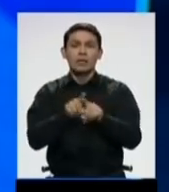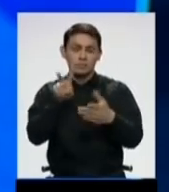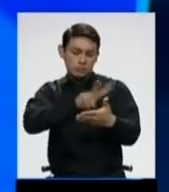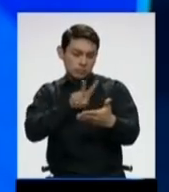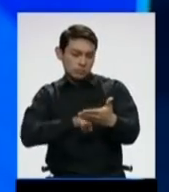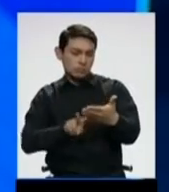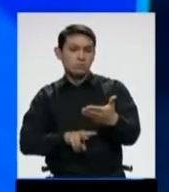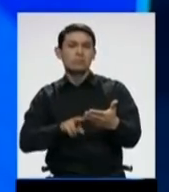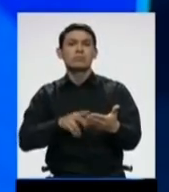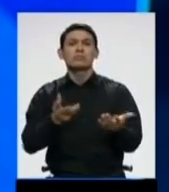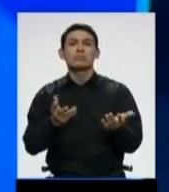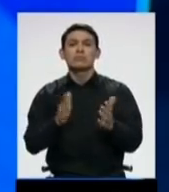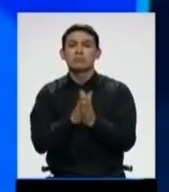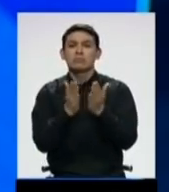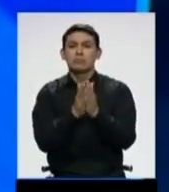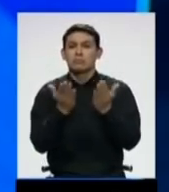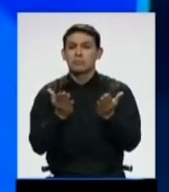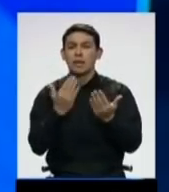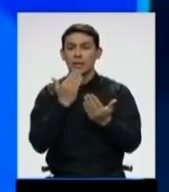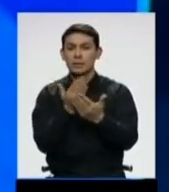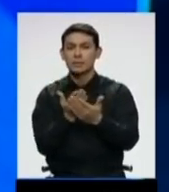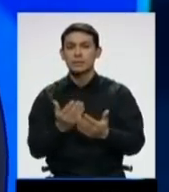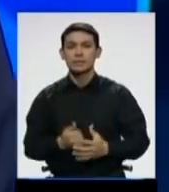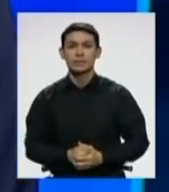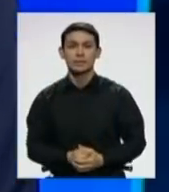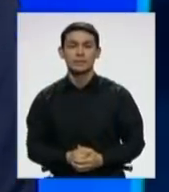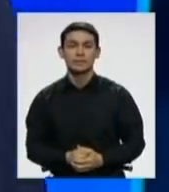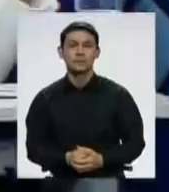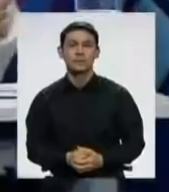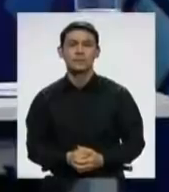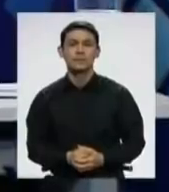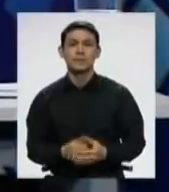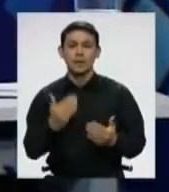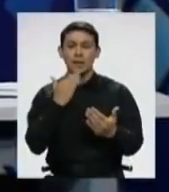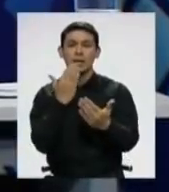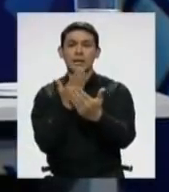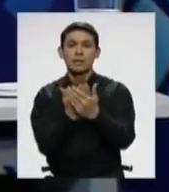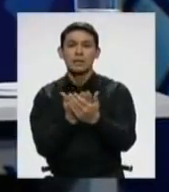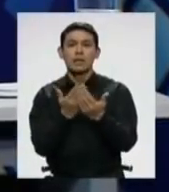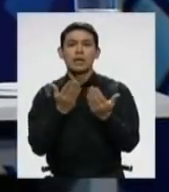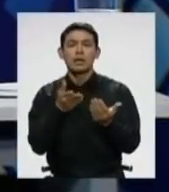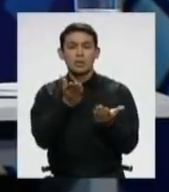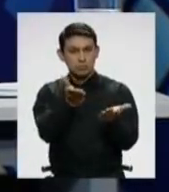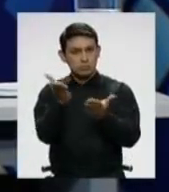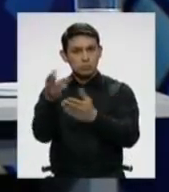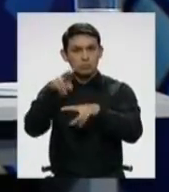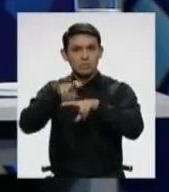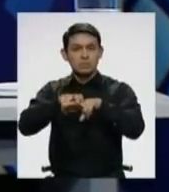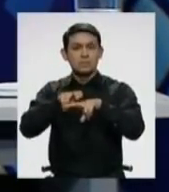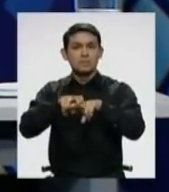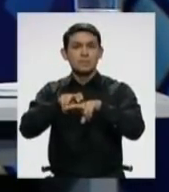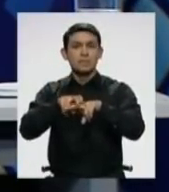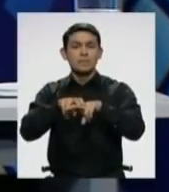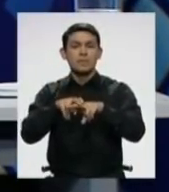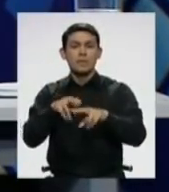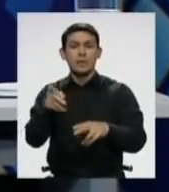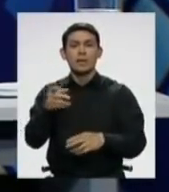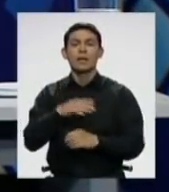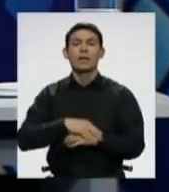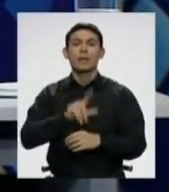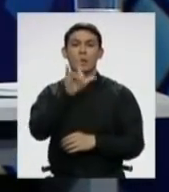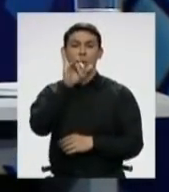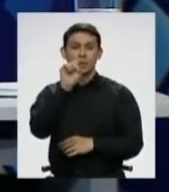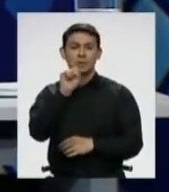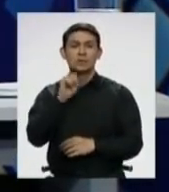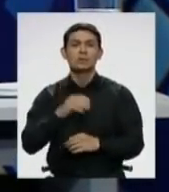diferentes cosas que nuestros literarios producen. Muchas gracias. Muchas gracias. Lo invitamos a volver a su lugar, al señor Luis Castañeda Pardo, y